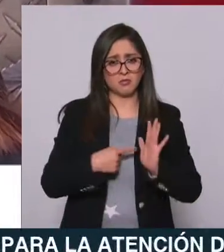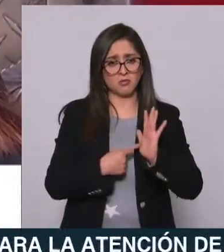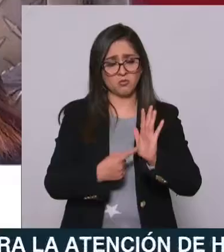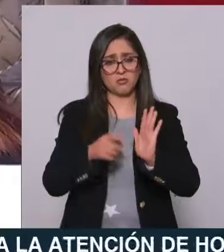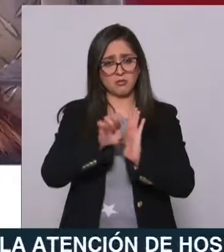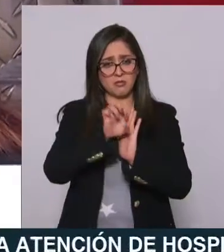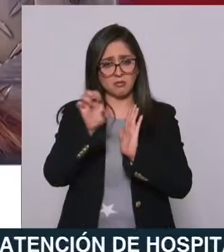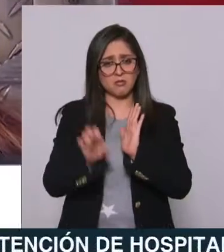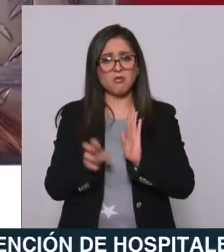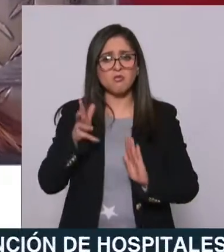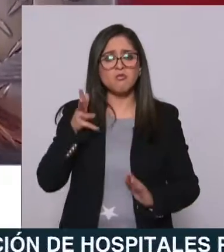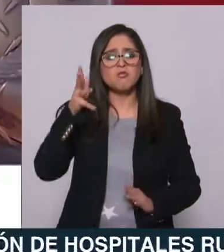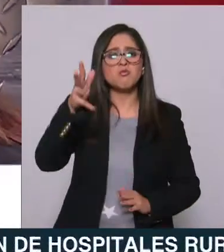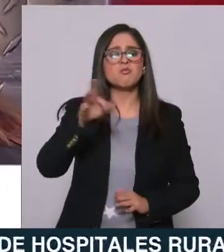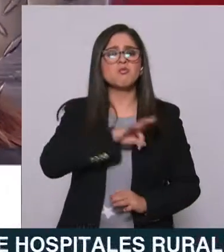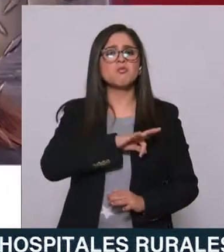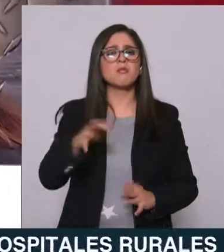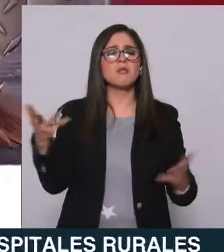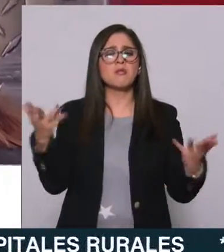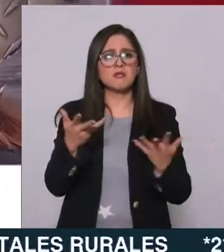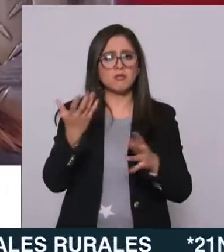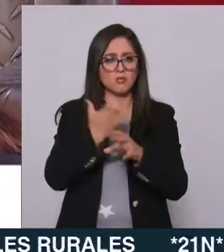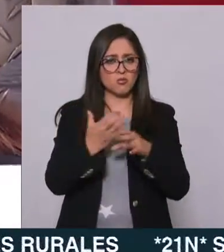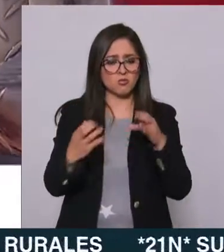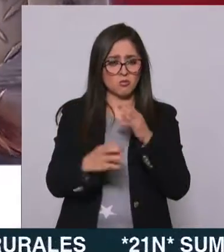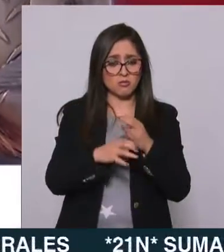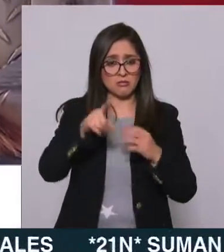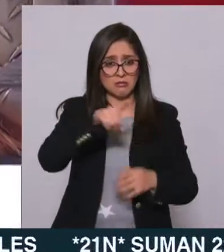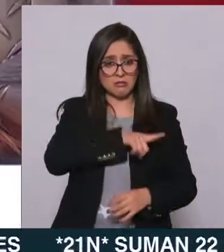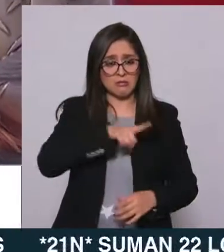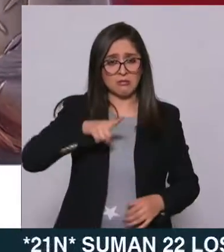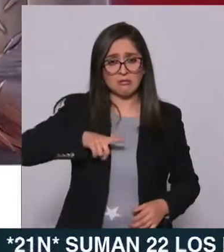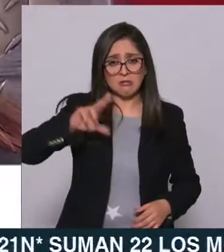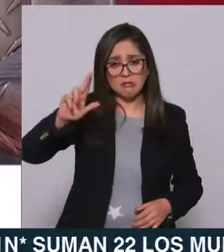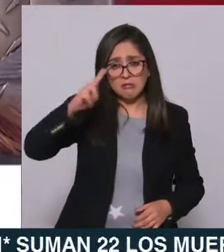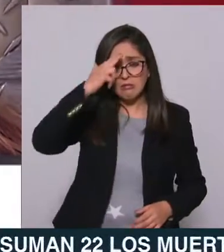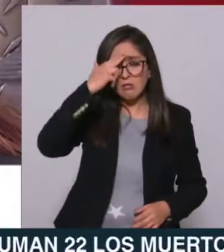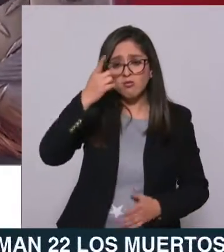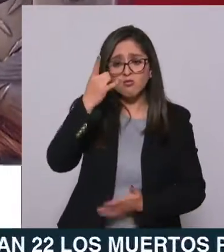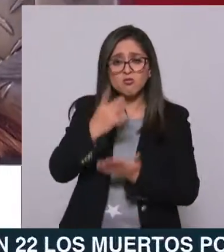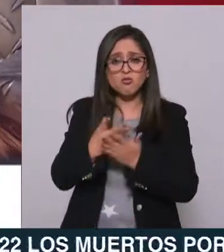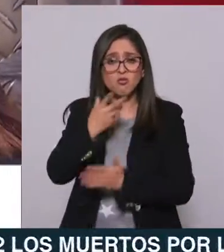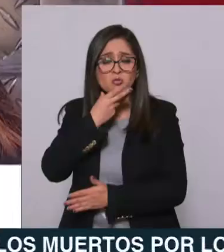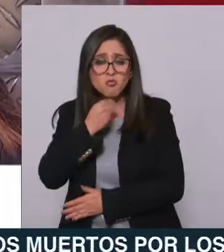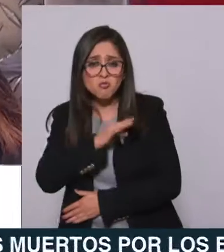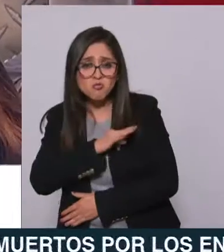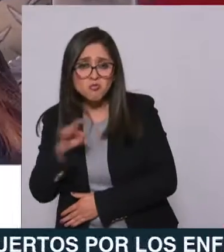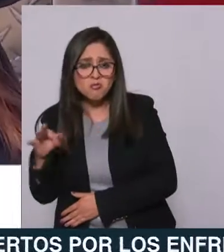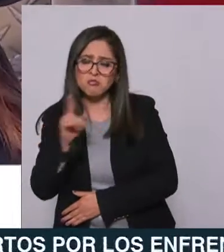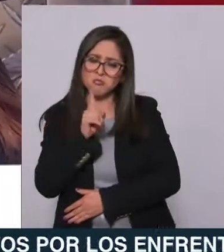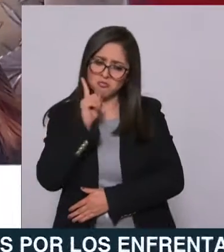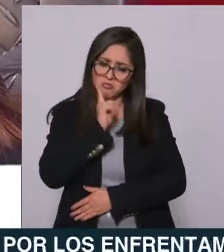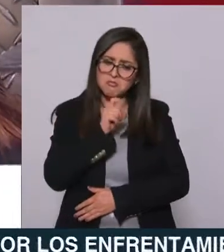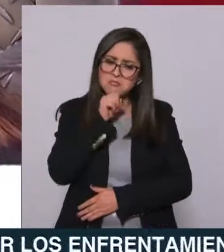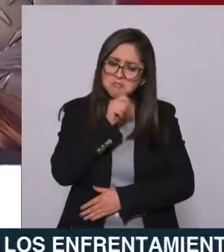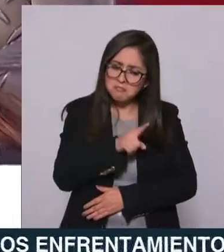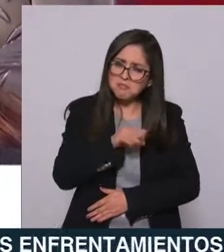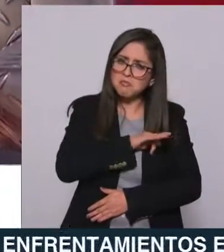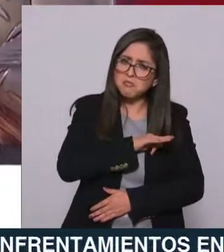puede. Que recuerden que no nada más los hombres pueden, las mujeres también podemos.